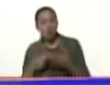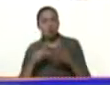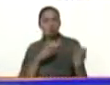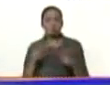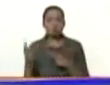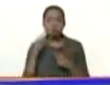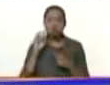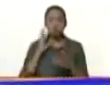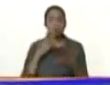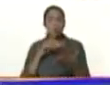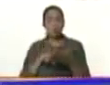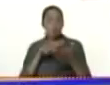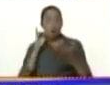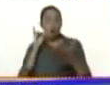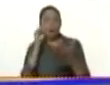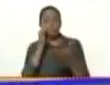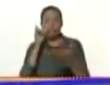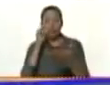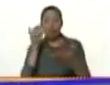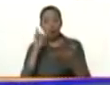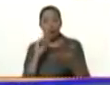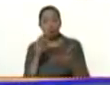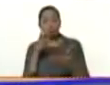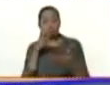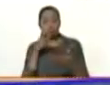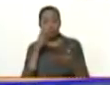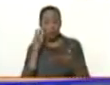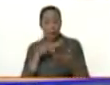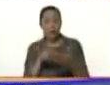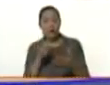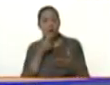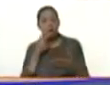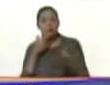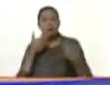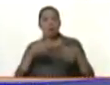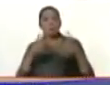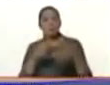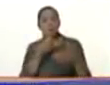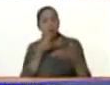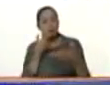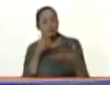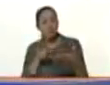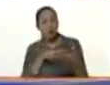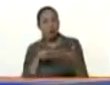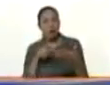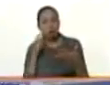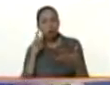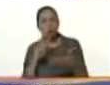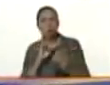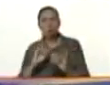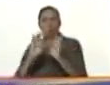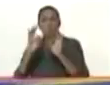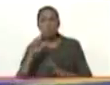video y uno ve, mira qué bonita la marcha, mira qué bonito aquello, mira aquello.